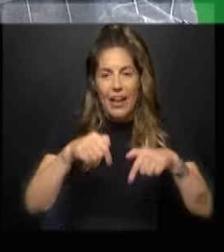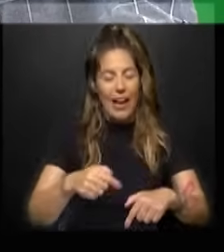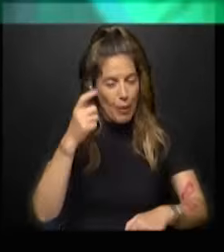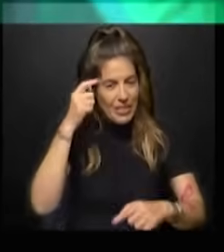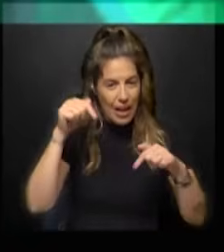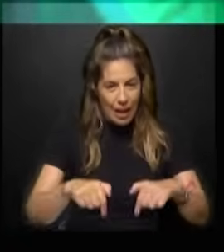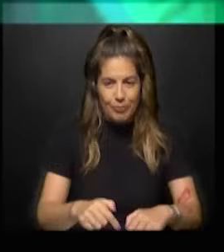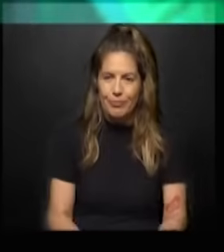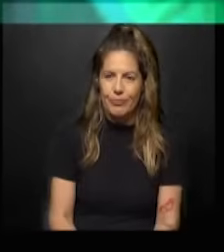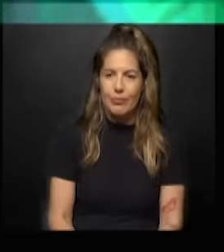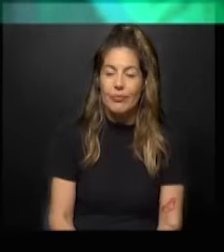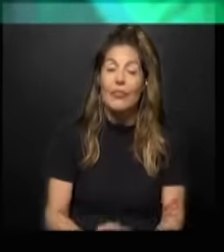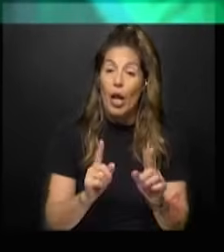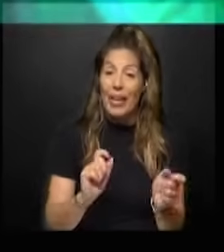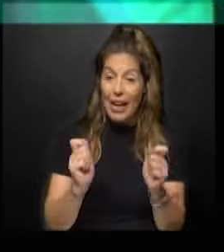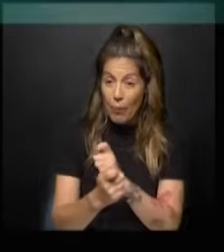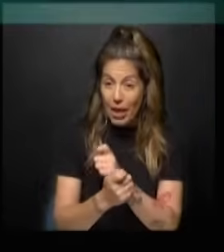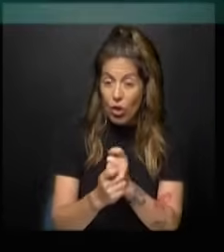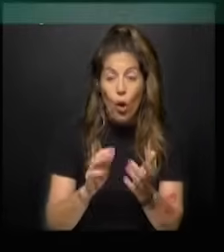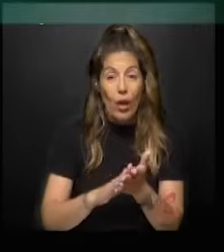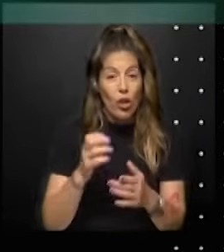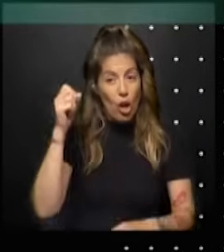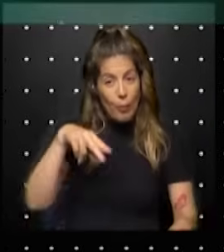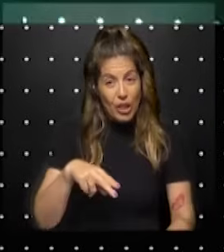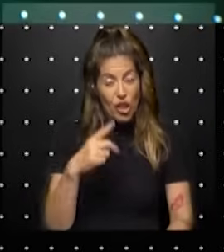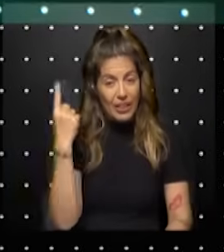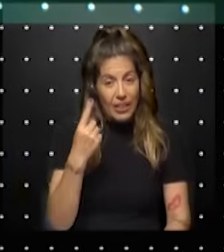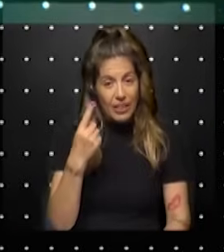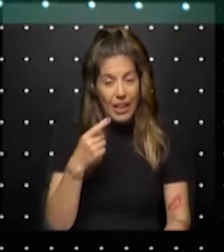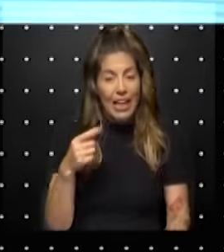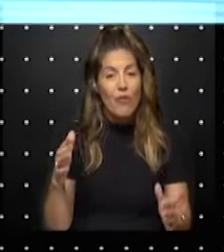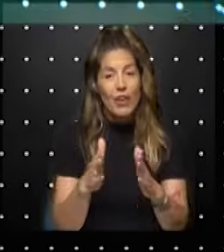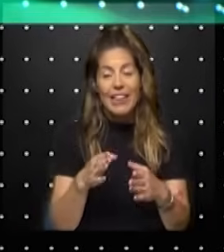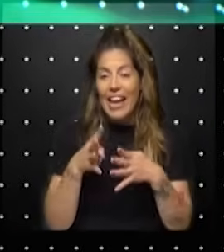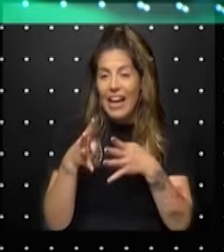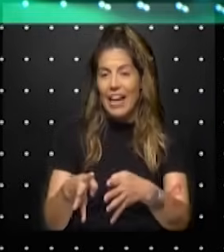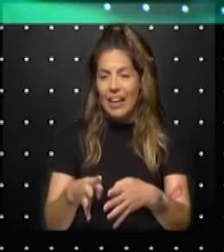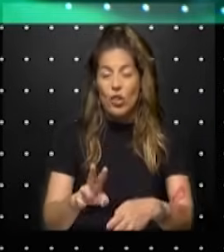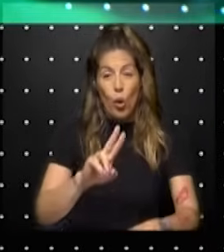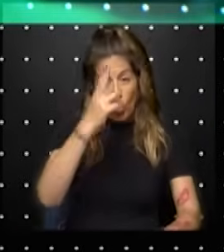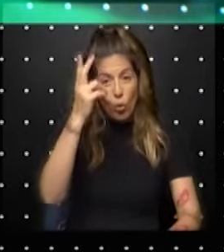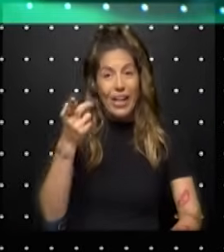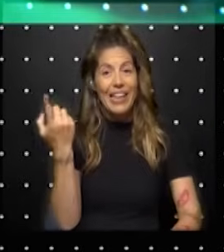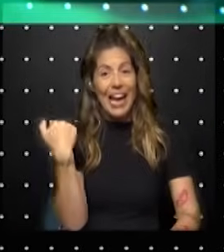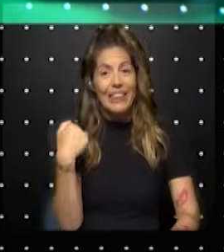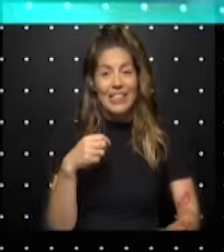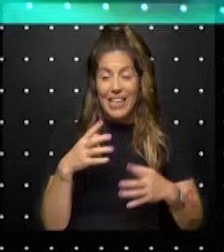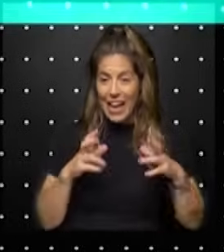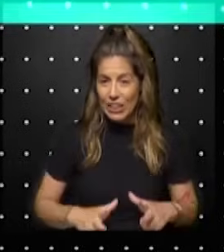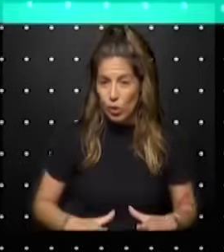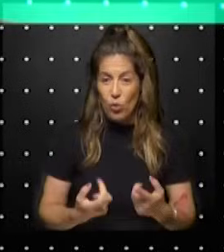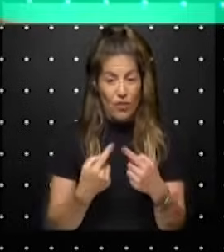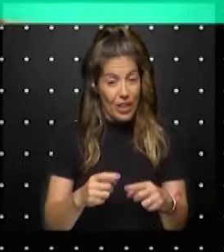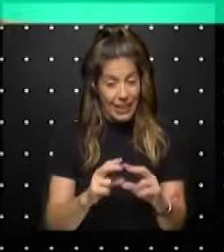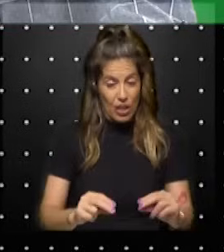aquí. Incluso ha cambiado en cuanto al posicionamiento internacional frente a las guerras. Uruguay que ha adoptado otro tipo de actitud que antes no tomaba en las Naciones